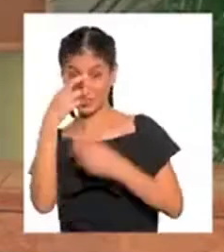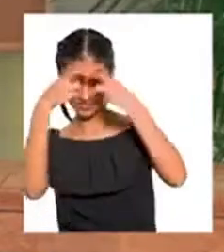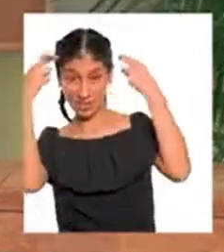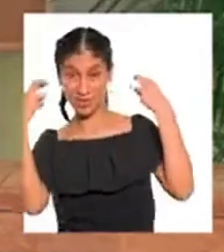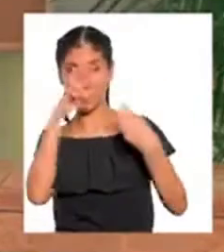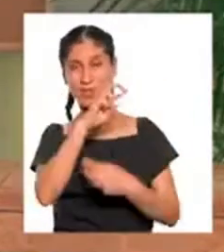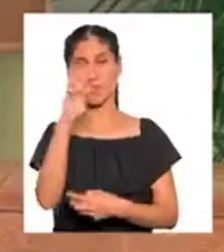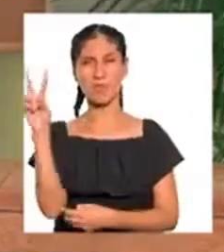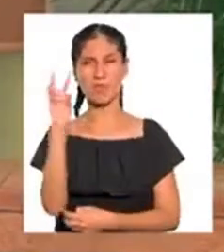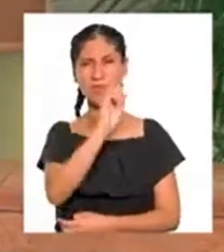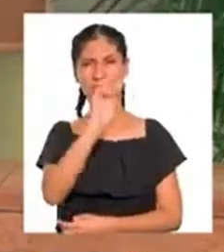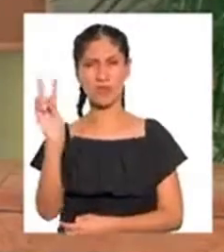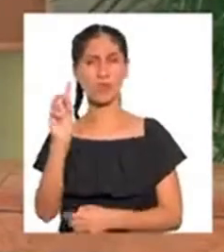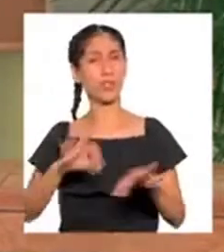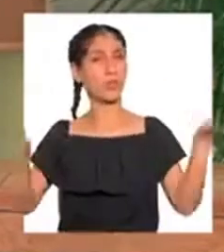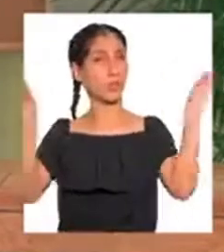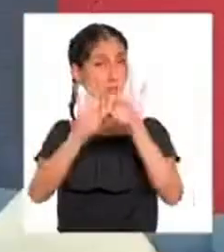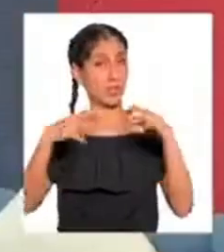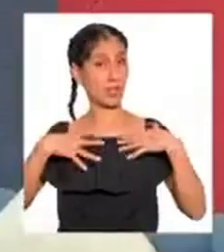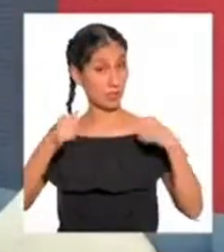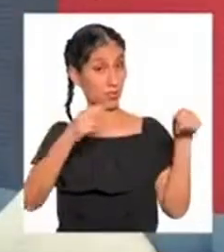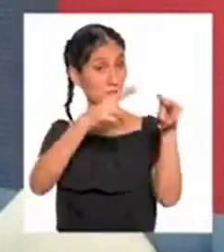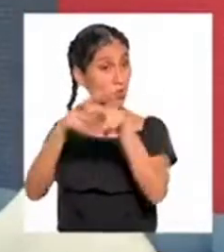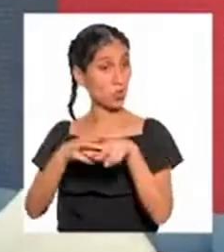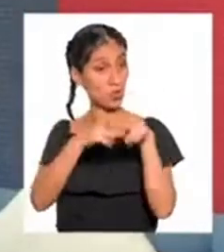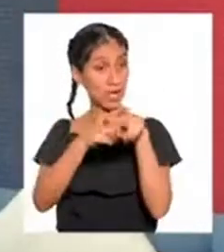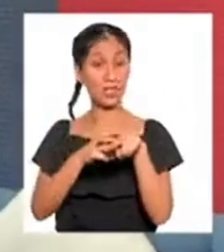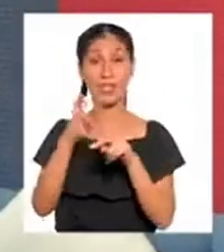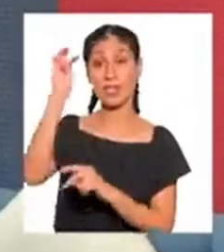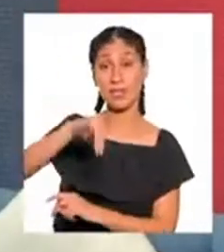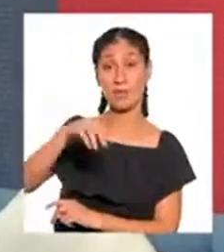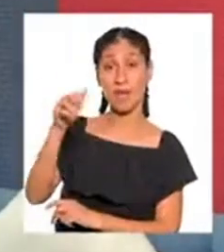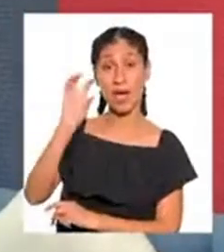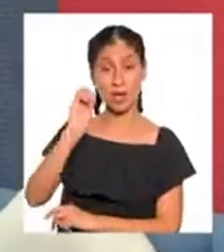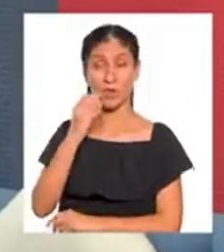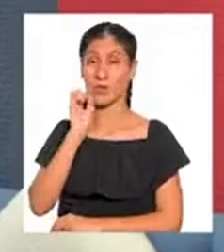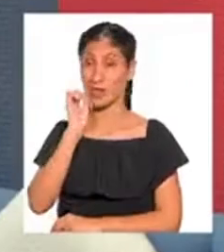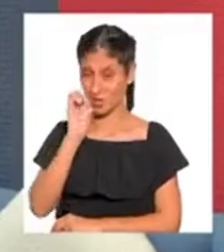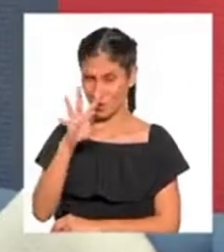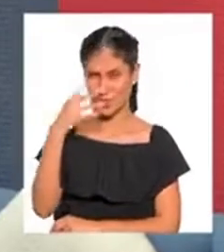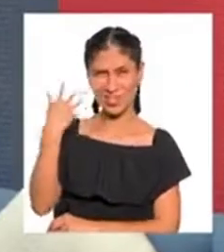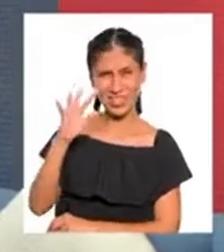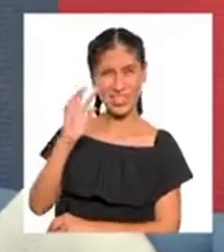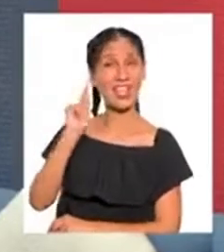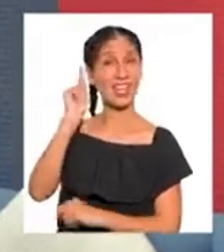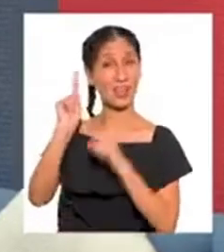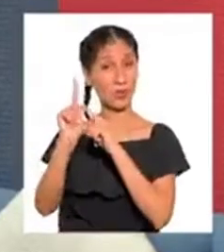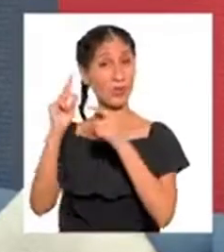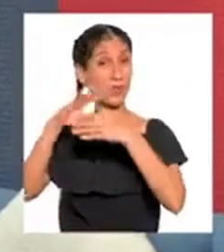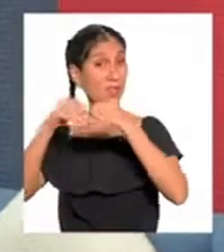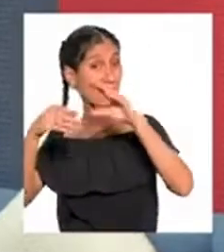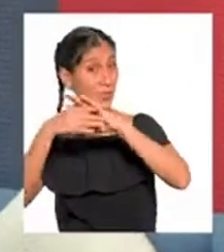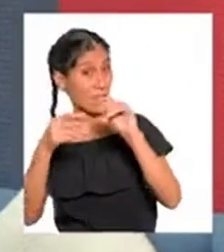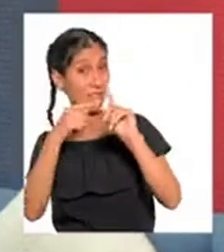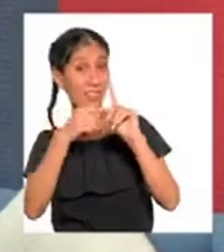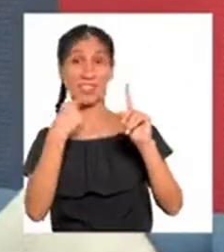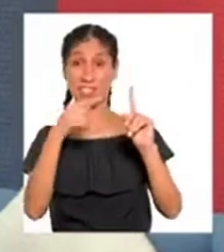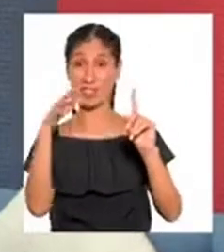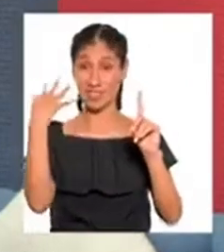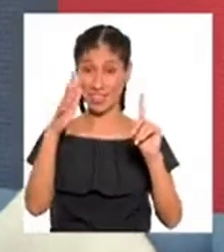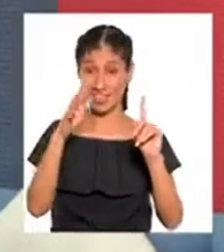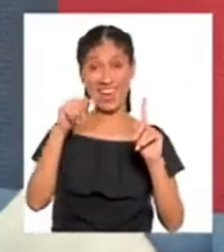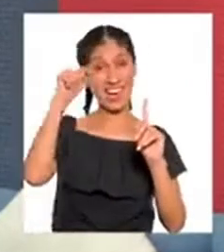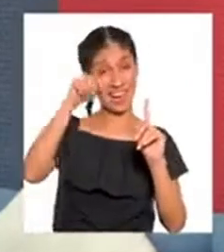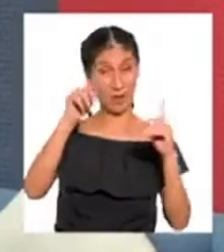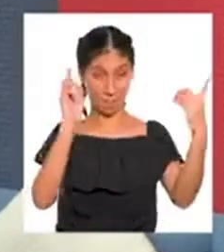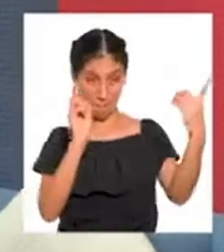es muy importante cuidar nuestra salud. Mario, te cuento que hemos logrado contactarnos con uno de los historiadores que hemos mencionado en el